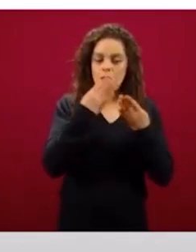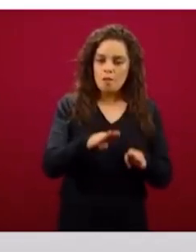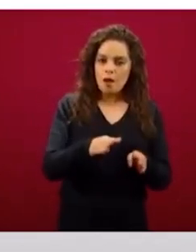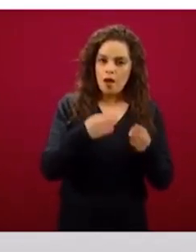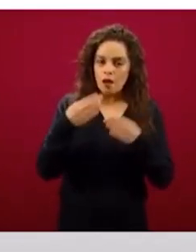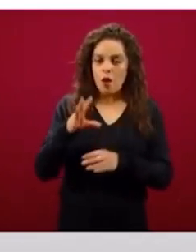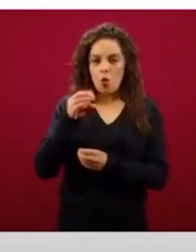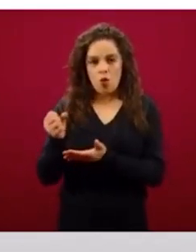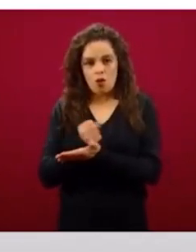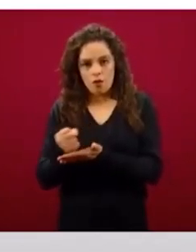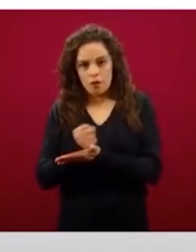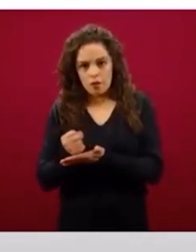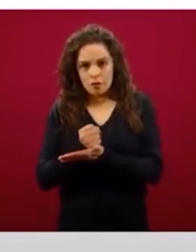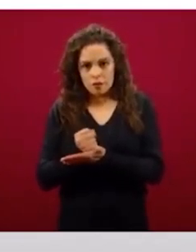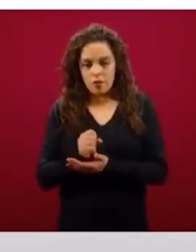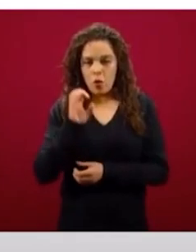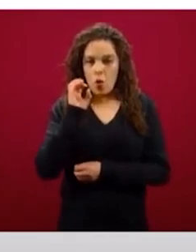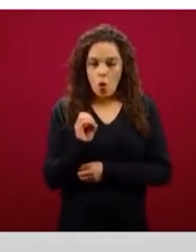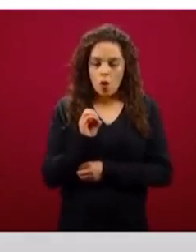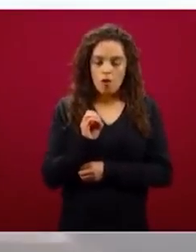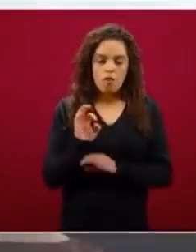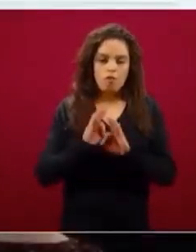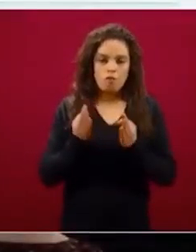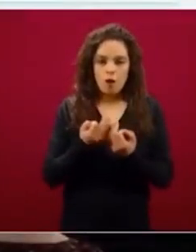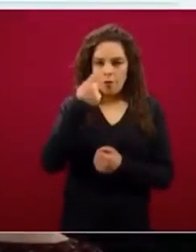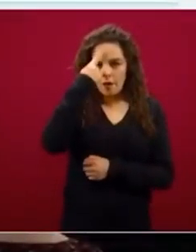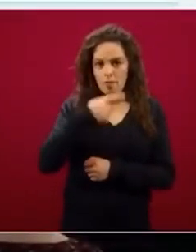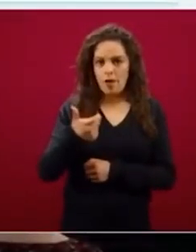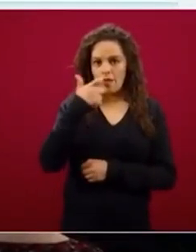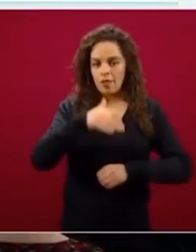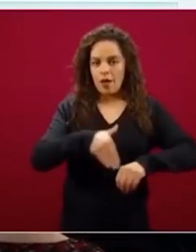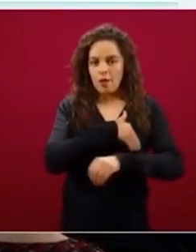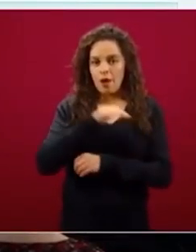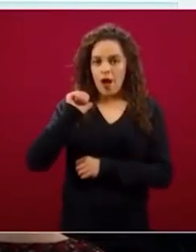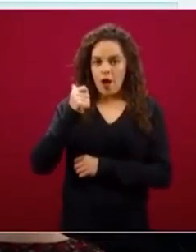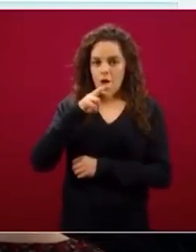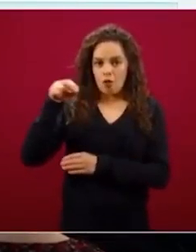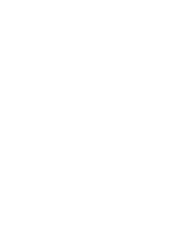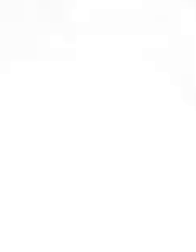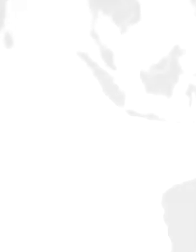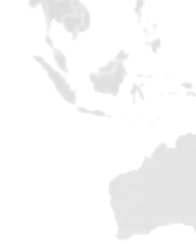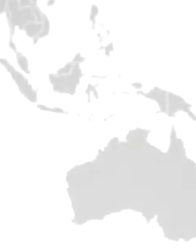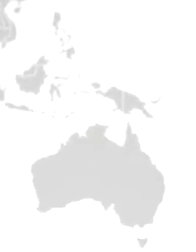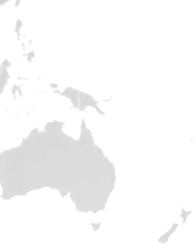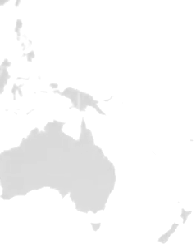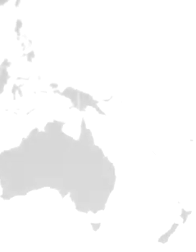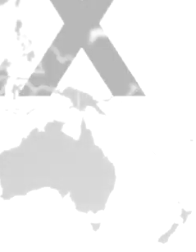crediticios o medios de ahorro es precisamente una cuenta bancaria